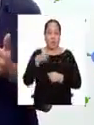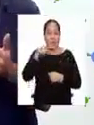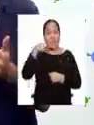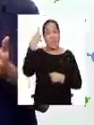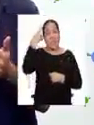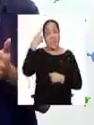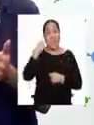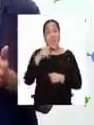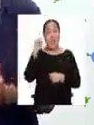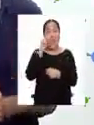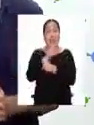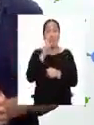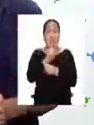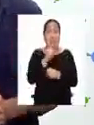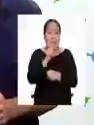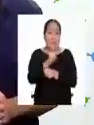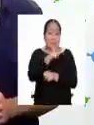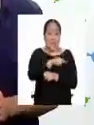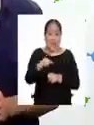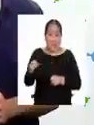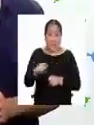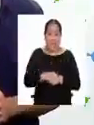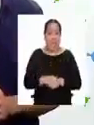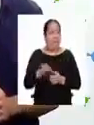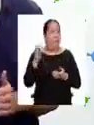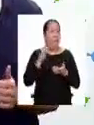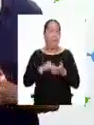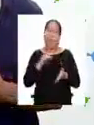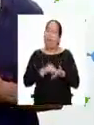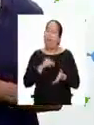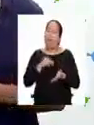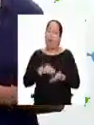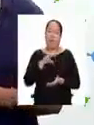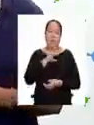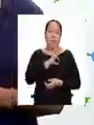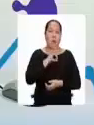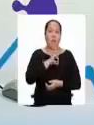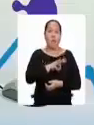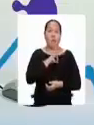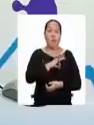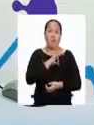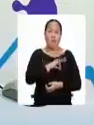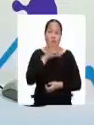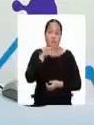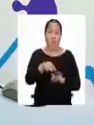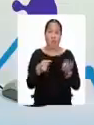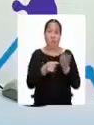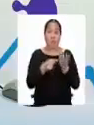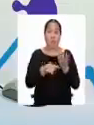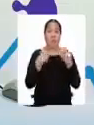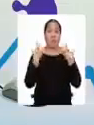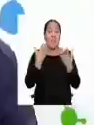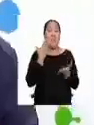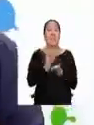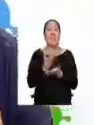que la educación puede que sea la que más provecho le pueda sacar a esta tecnología. Y es que está demostrado que los alumnos